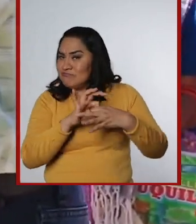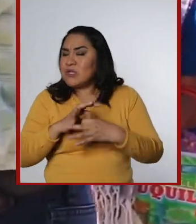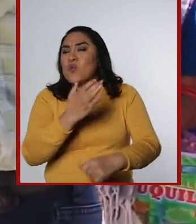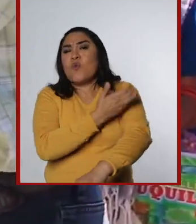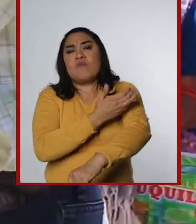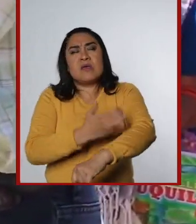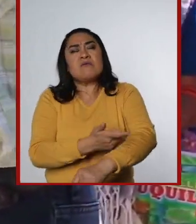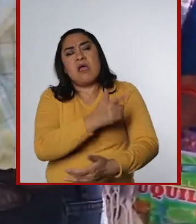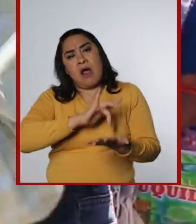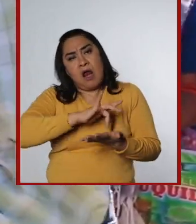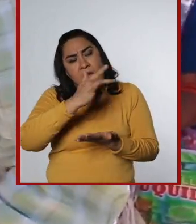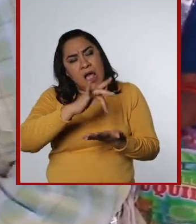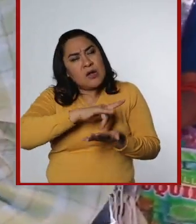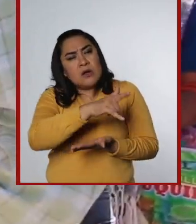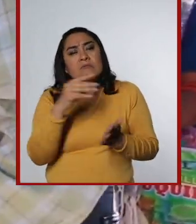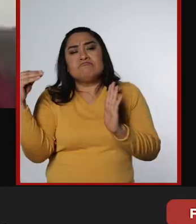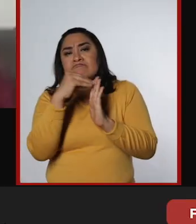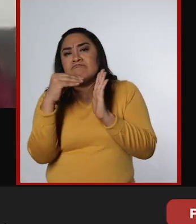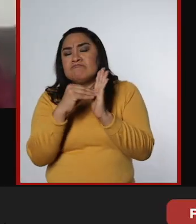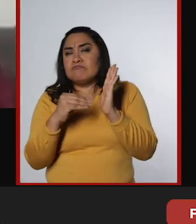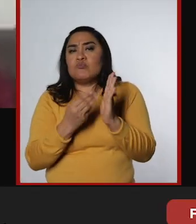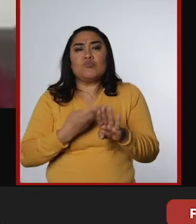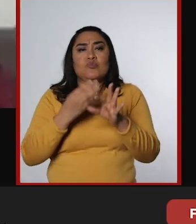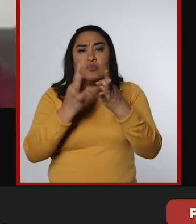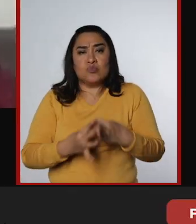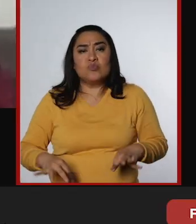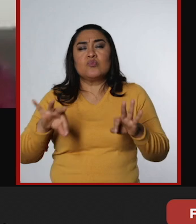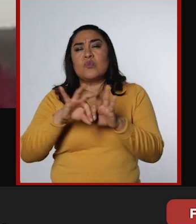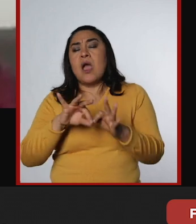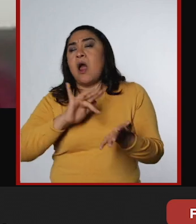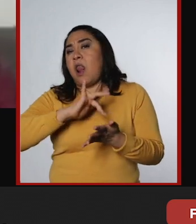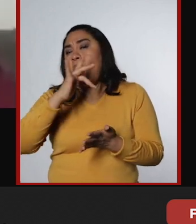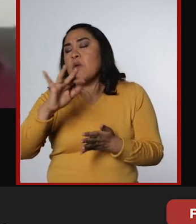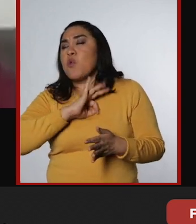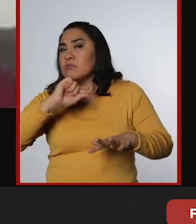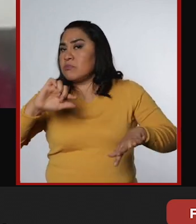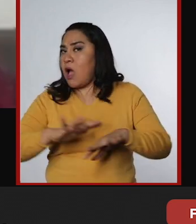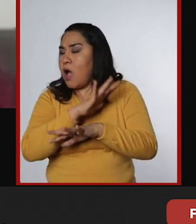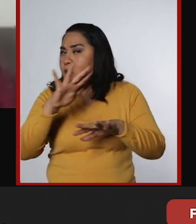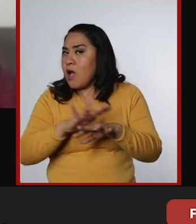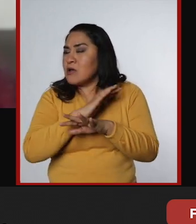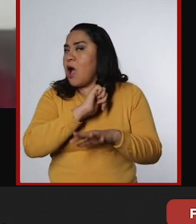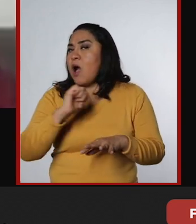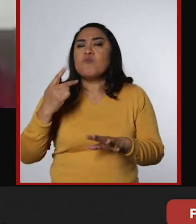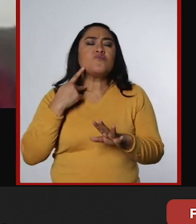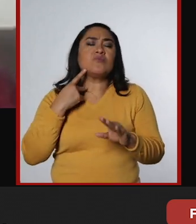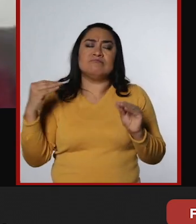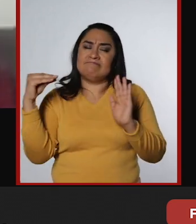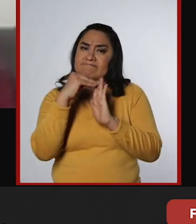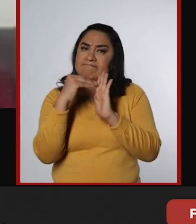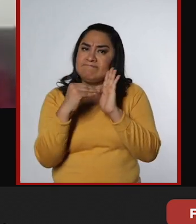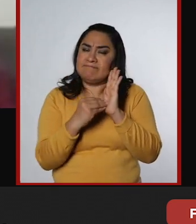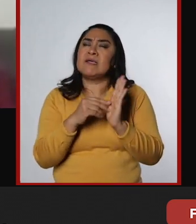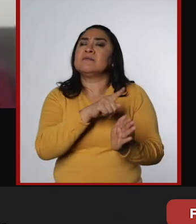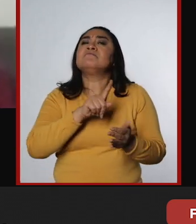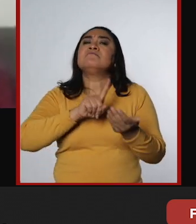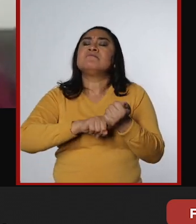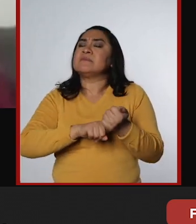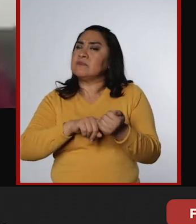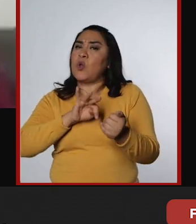logrado cambios políticos importantes, que ha representado una lucha importante también en Oaxaca y a nivel